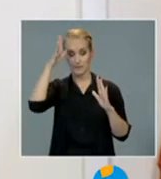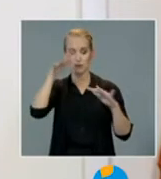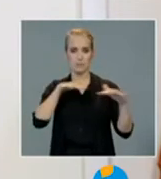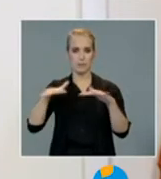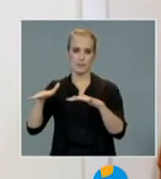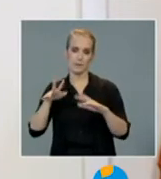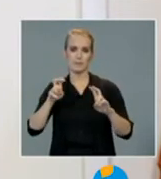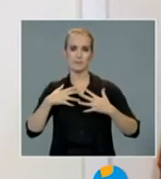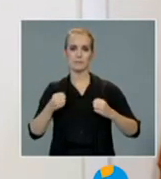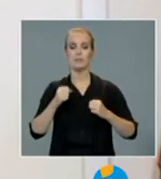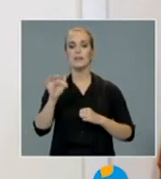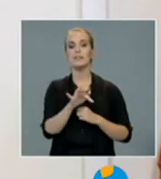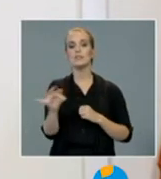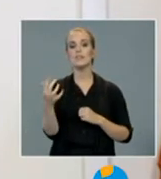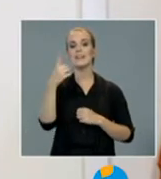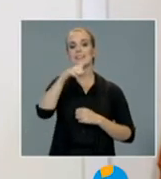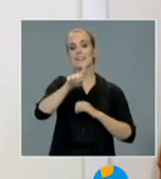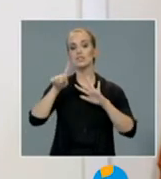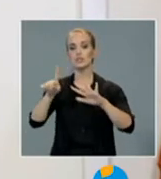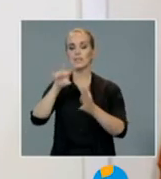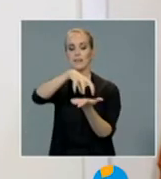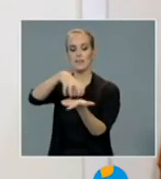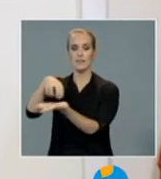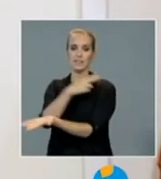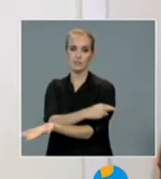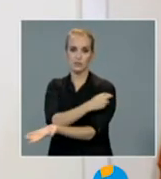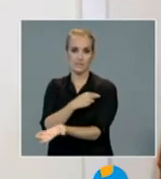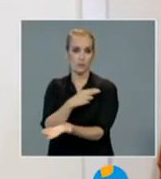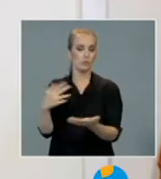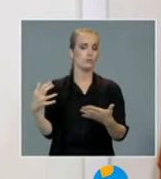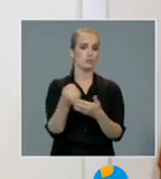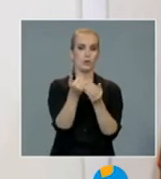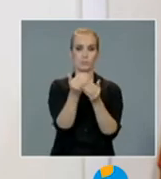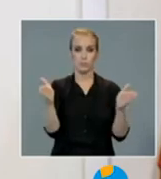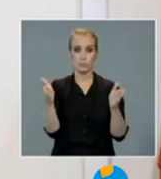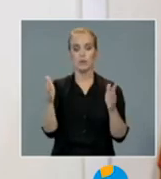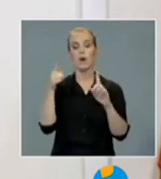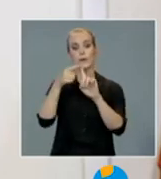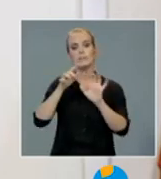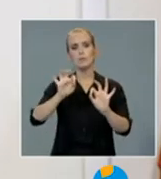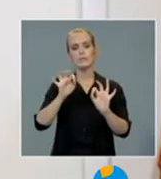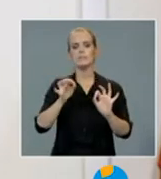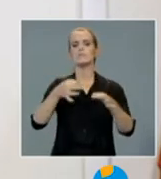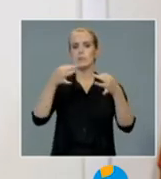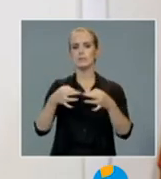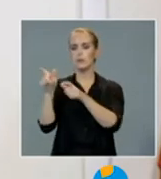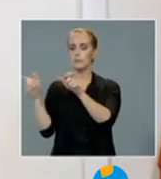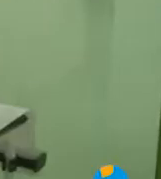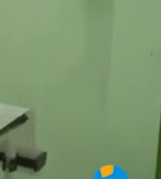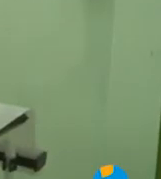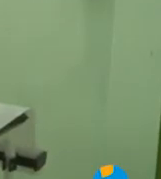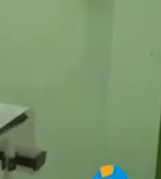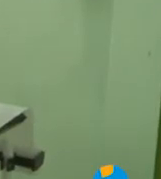abiertos 106 consultorios y todos los centros de salud para asegurar de esta manera residencia sanitaria durante el periodo estival